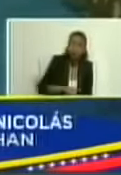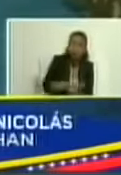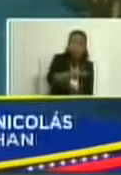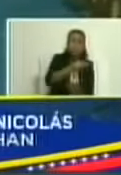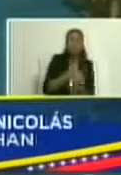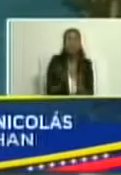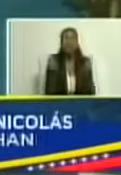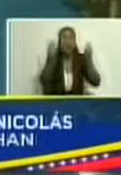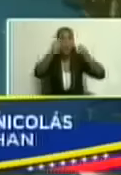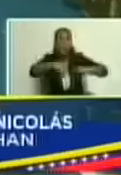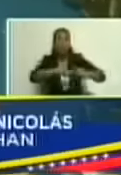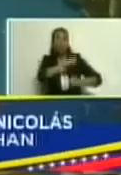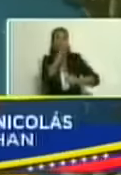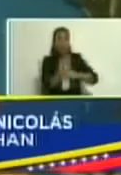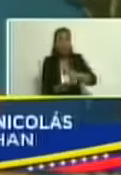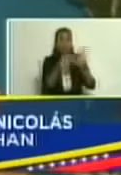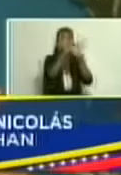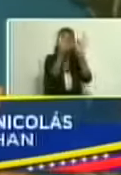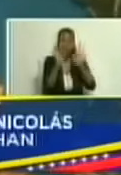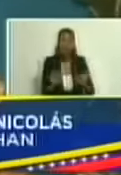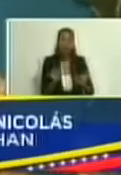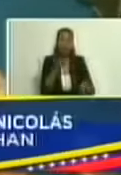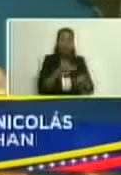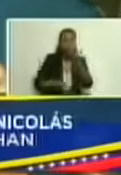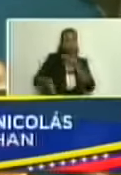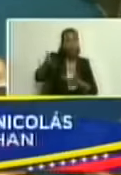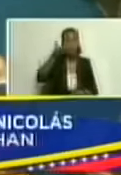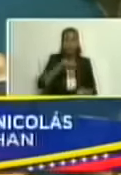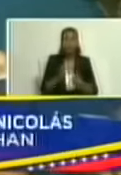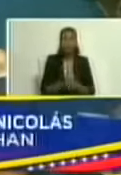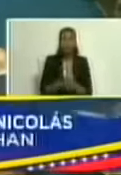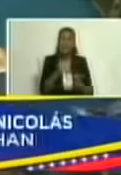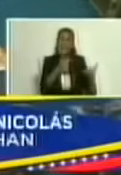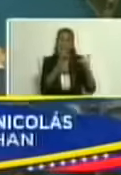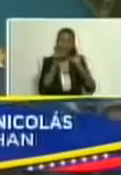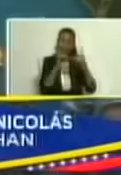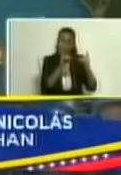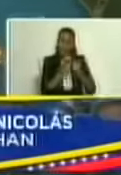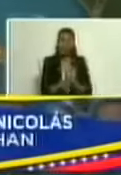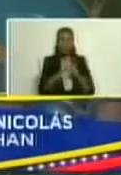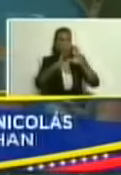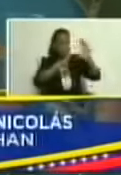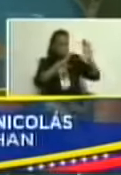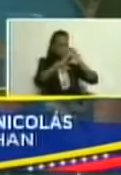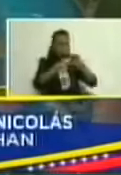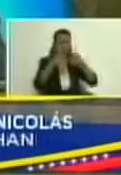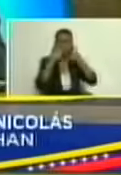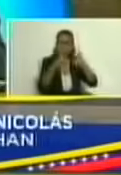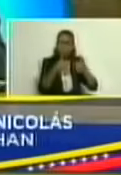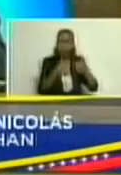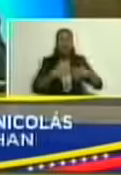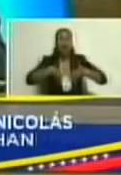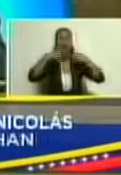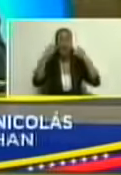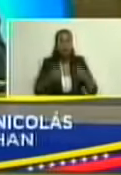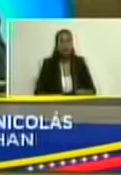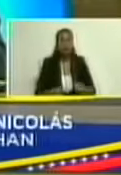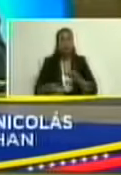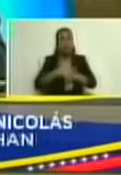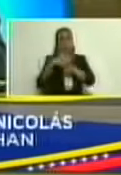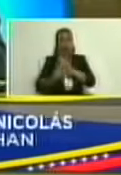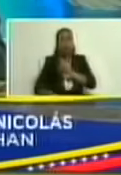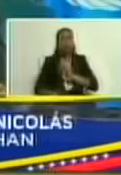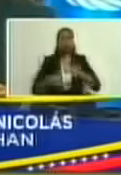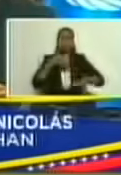Hemos acordado reforzar los mecanismos bilaterales de diálogo y comunicación para garantizar